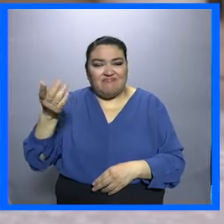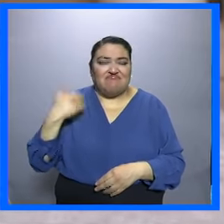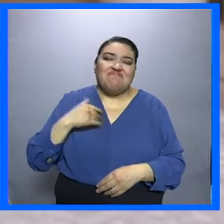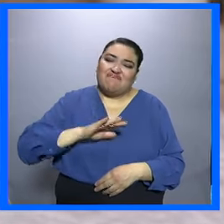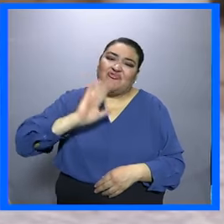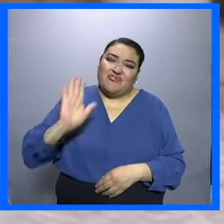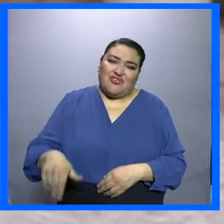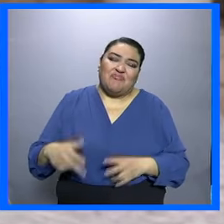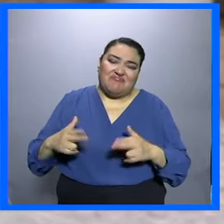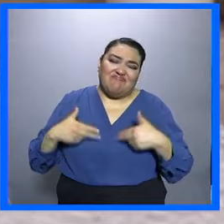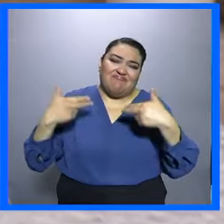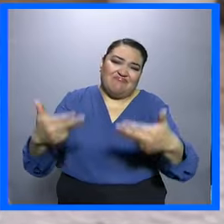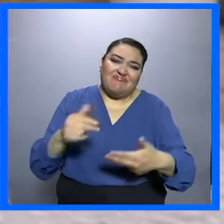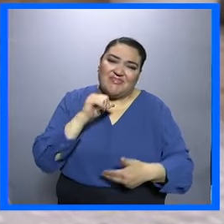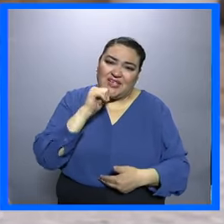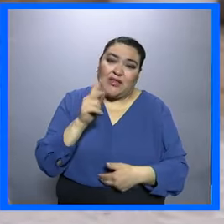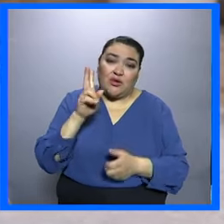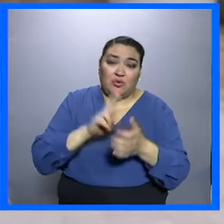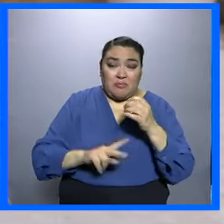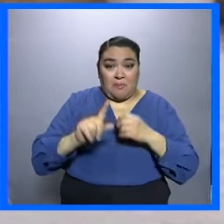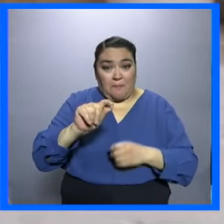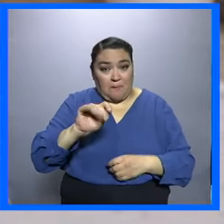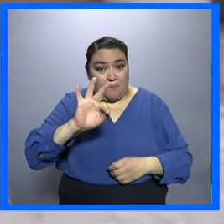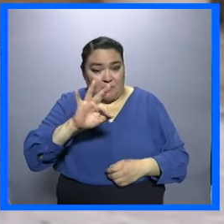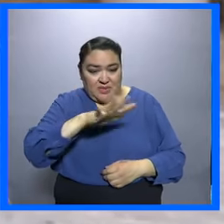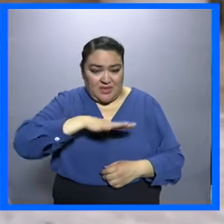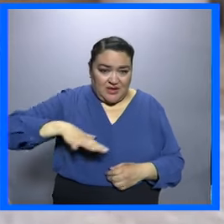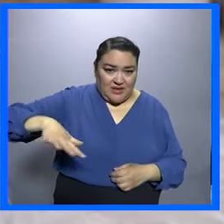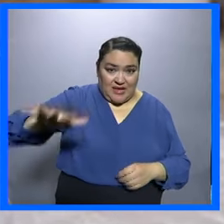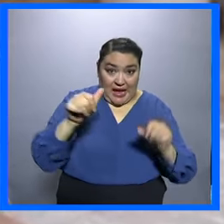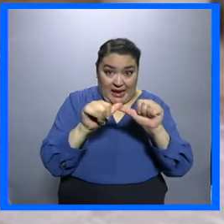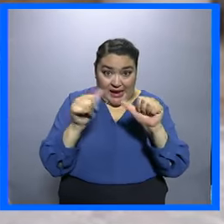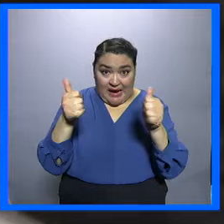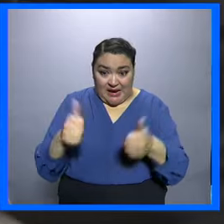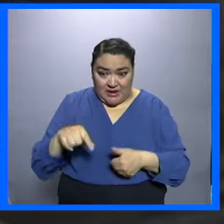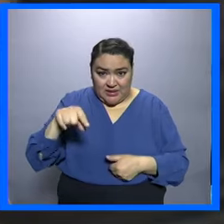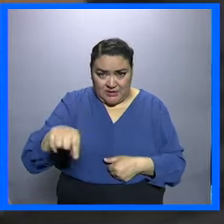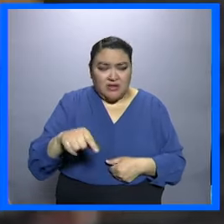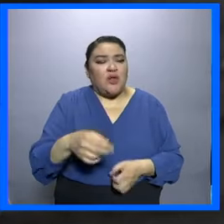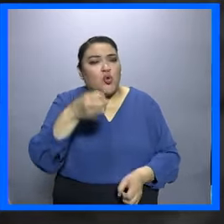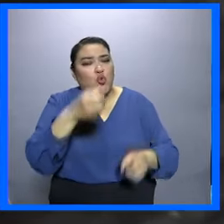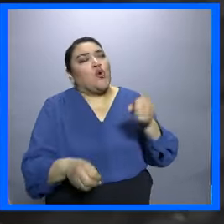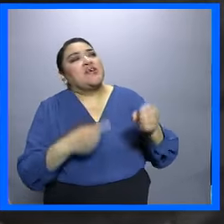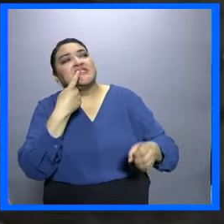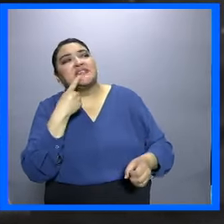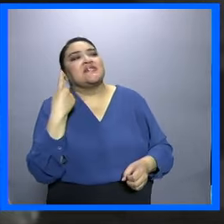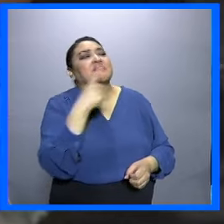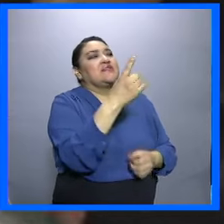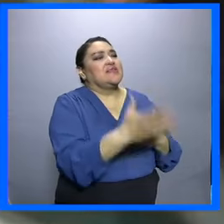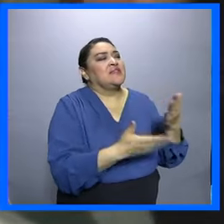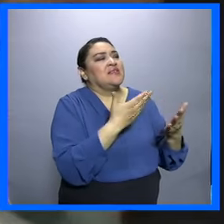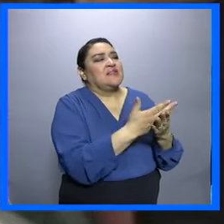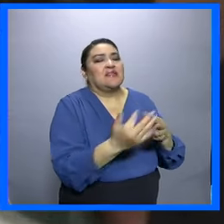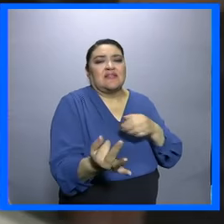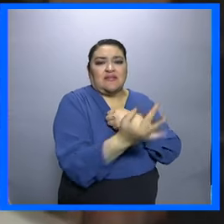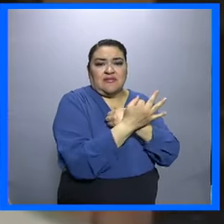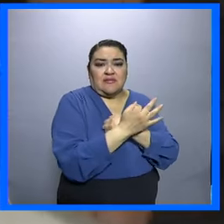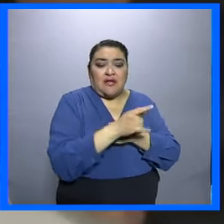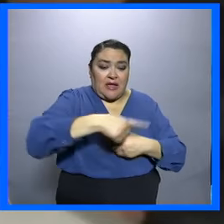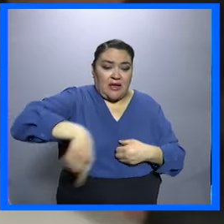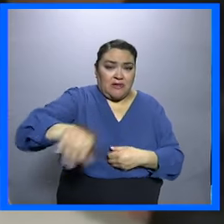intestado. En el 2023, los artistas Tzotziles y Setzales interpusieron un amparo ante la Suprema Corte de Justicia para evitar